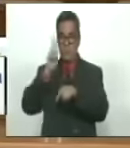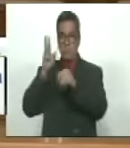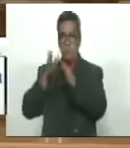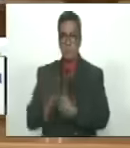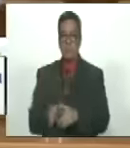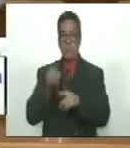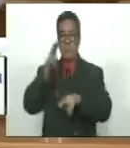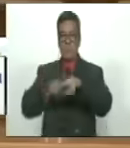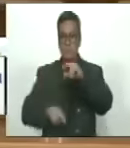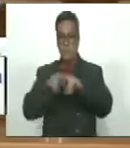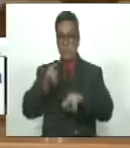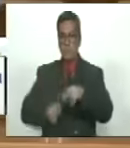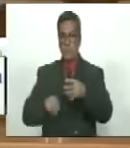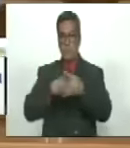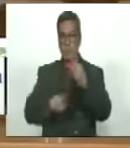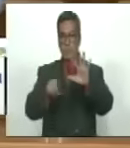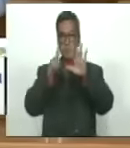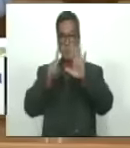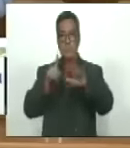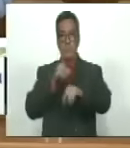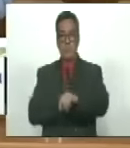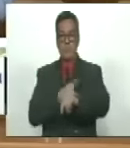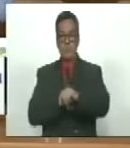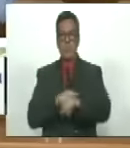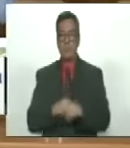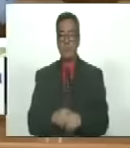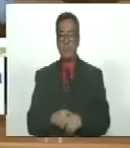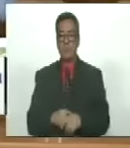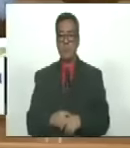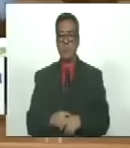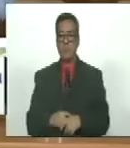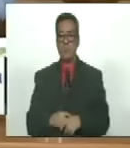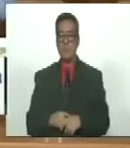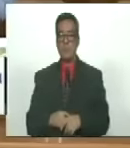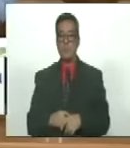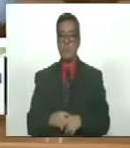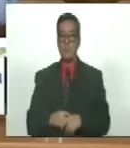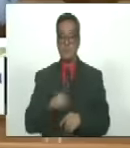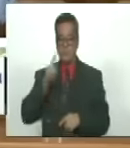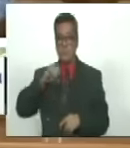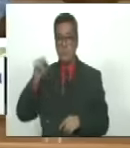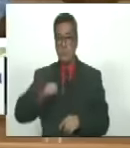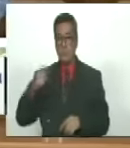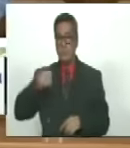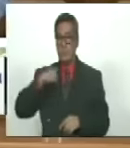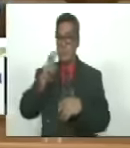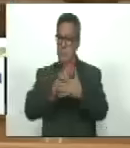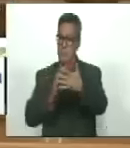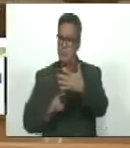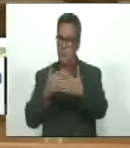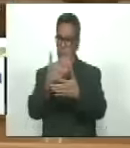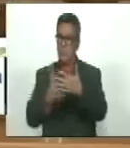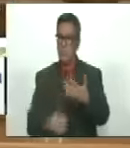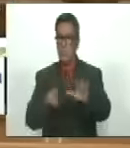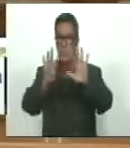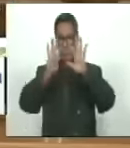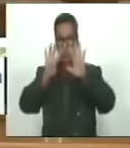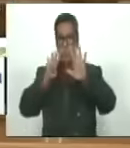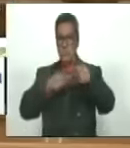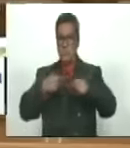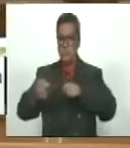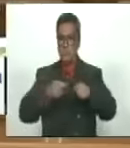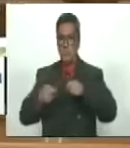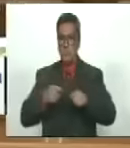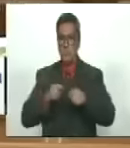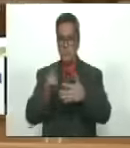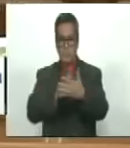venezolano. Estamos construyendo este sexto momento. Y por supuesto que cuando uno lee estas nueve acciones